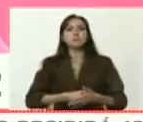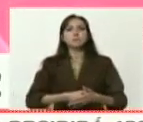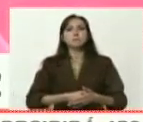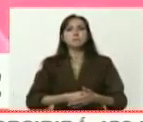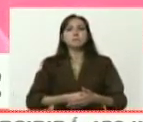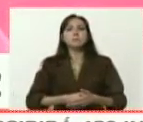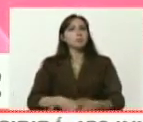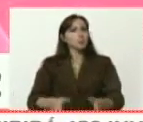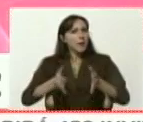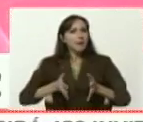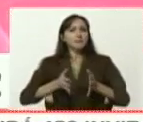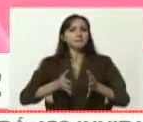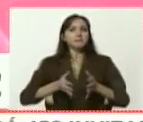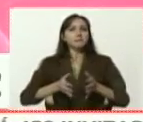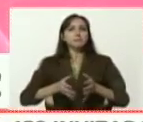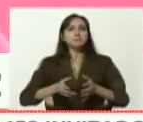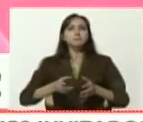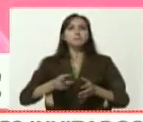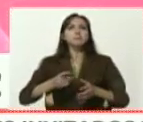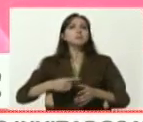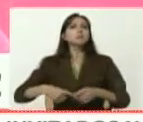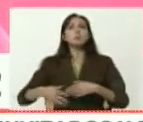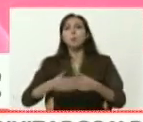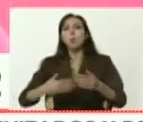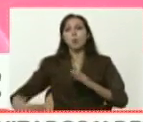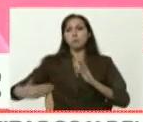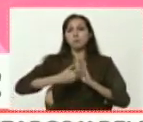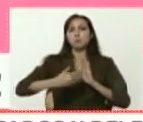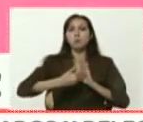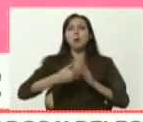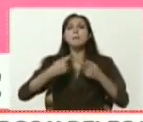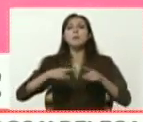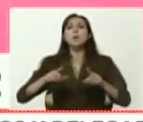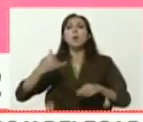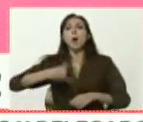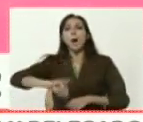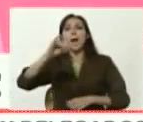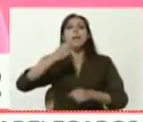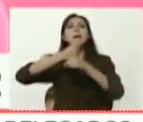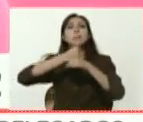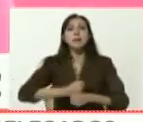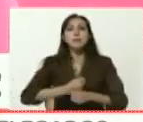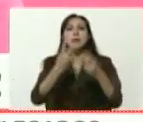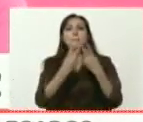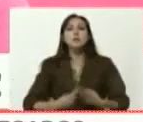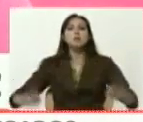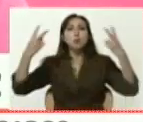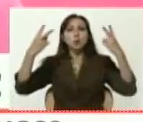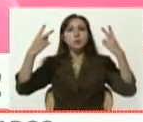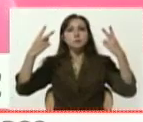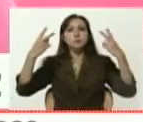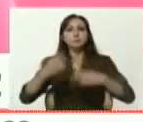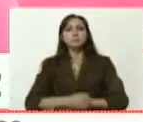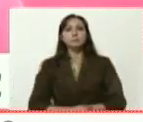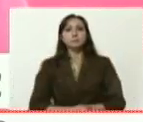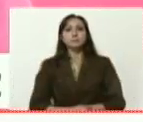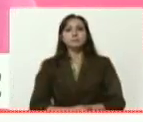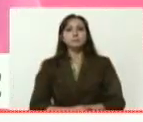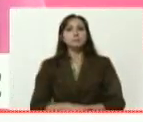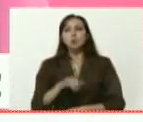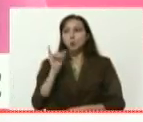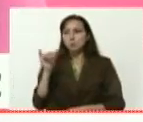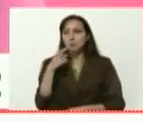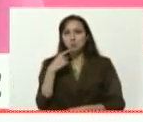amenazados, con gran esperanza y en victoria. Parafraseaba nuestro comandante